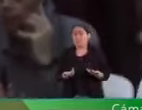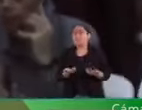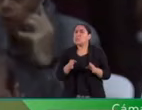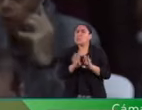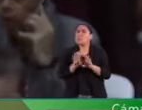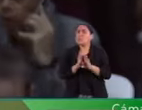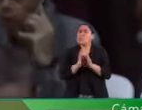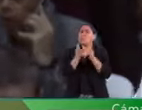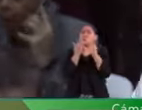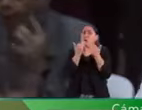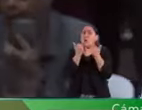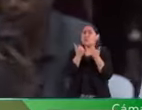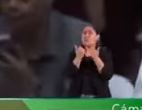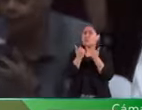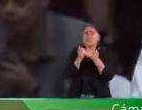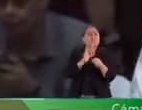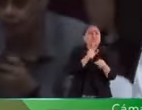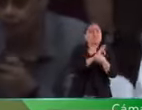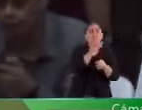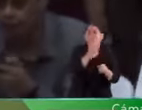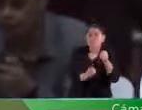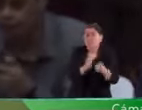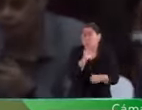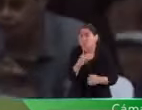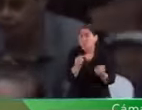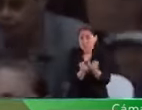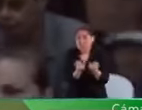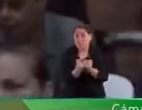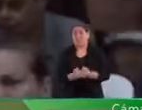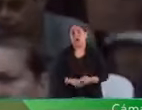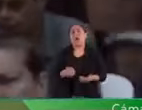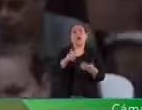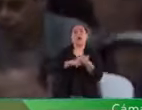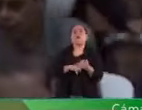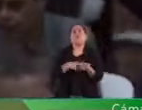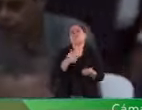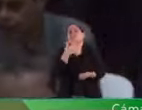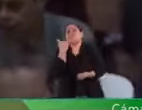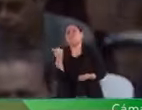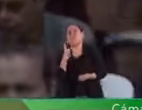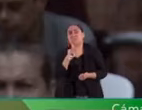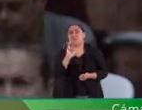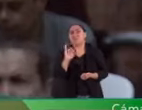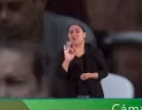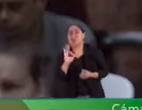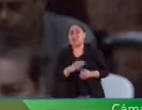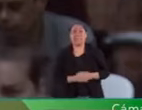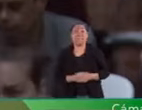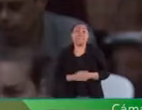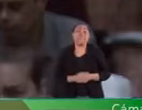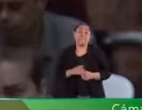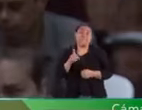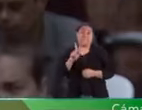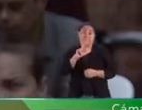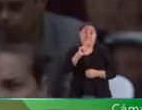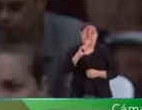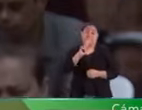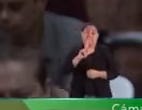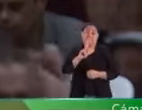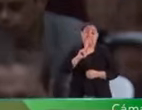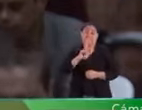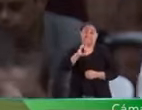la justicia, no hay Poder Judicial. El Poder Judicial es